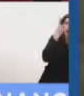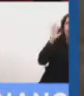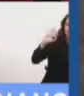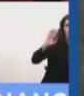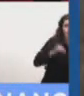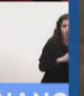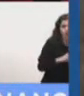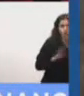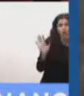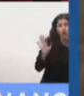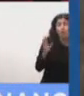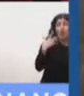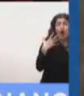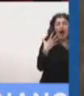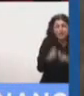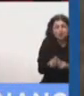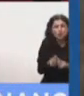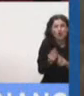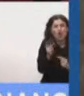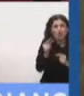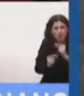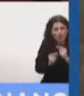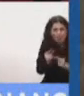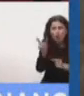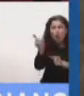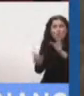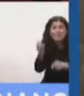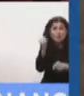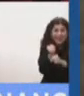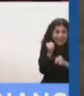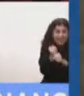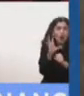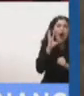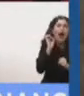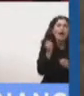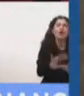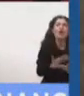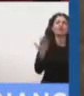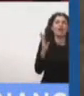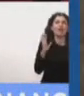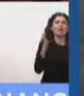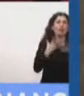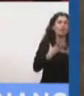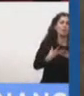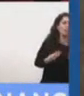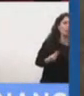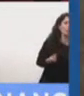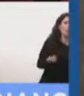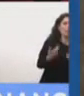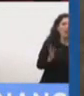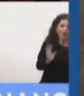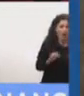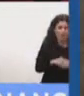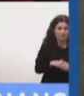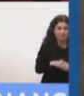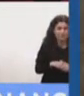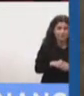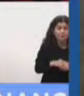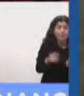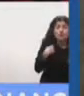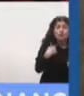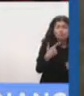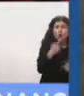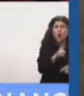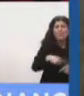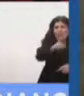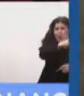la presencia en los palcos, antes veíamos, Alfredo, a ratos muestran desde la Cámara del Senado la presencia en los